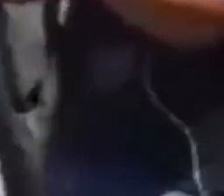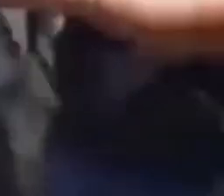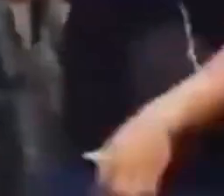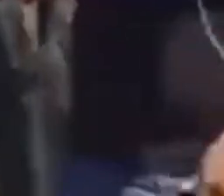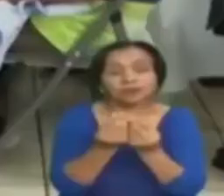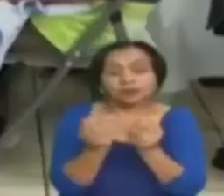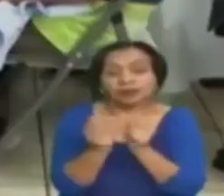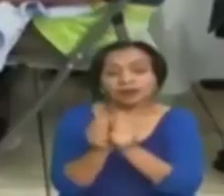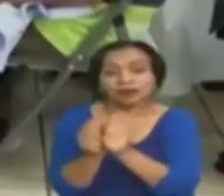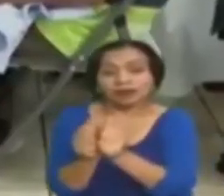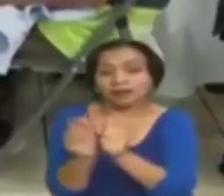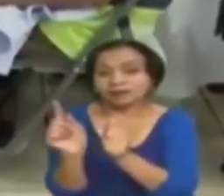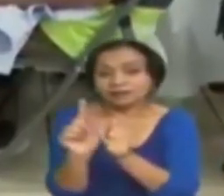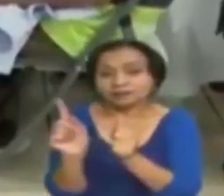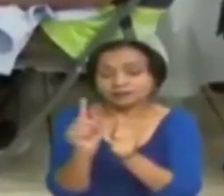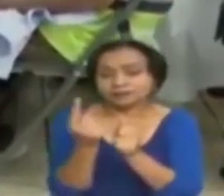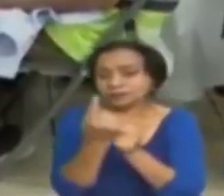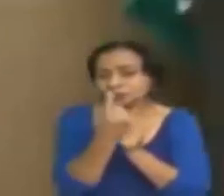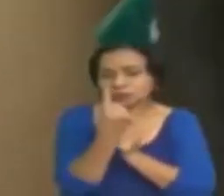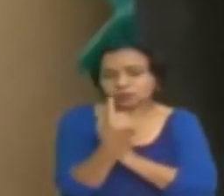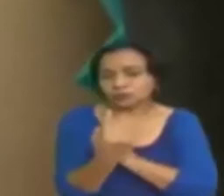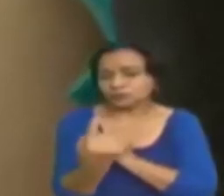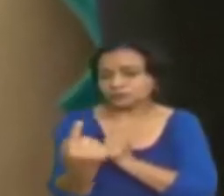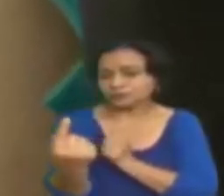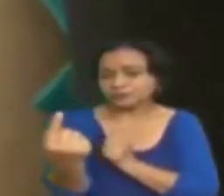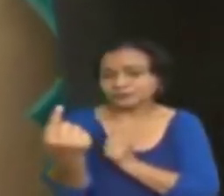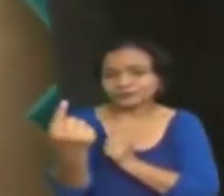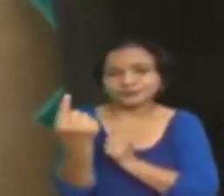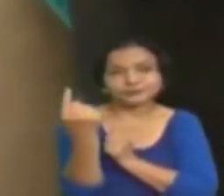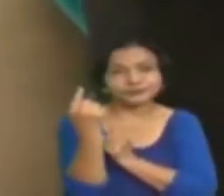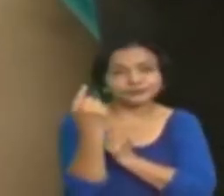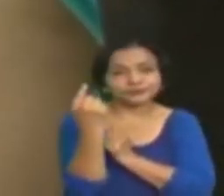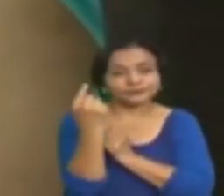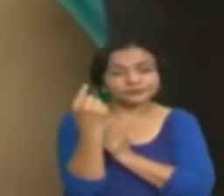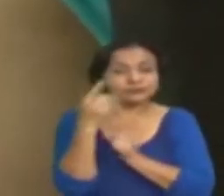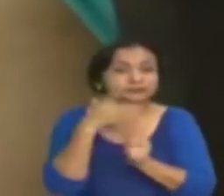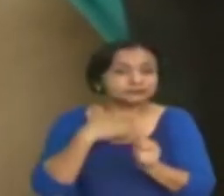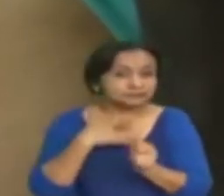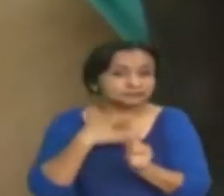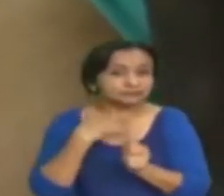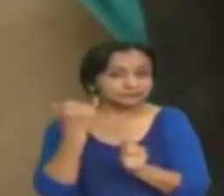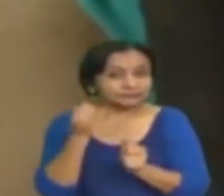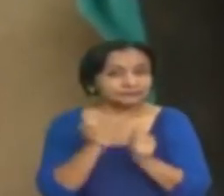desconoce cuántas personas han recibido las dos dosis. Para Noticias 12, Gabriela Solórzano.